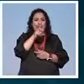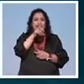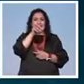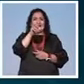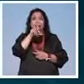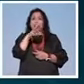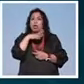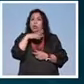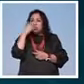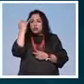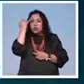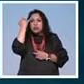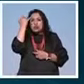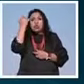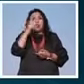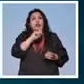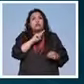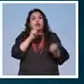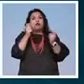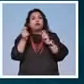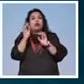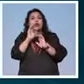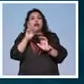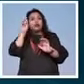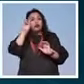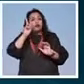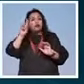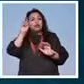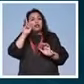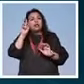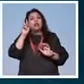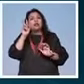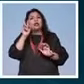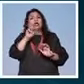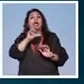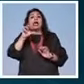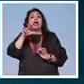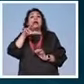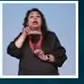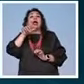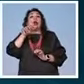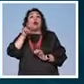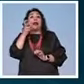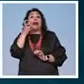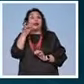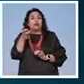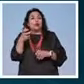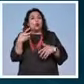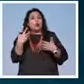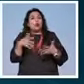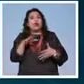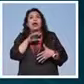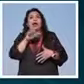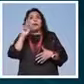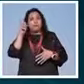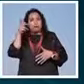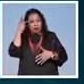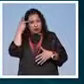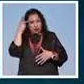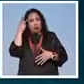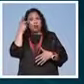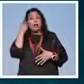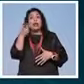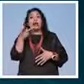brillante de traducir los cantos de la Virgen y la adoración al niño al náhuatl. Y es a partir de ahí que se desemboca hacia la pastorela. Al